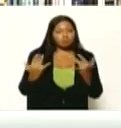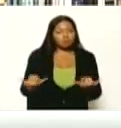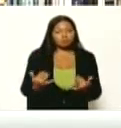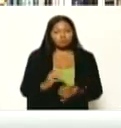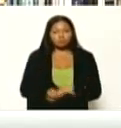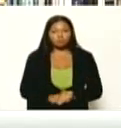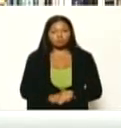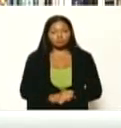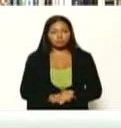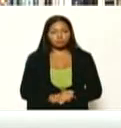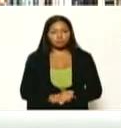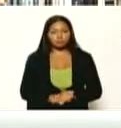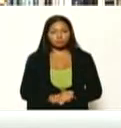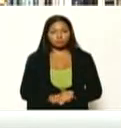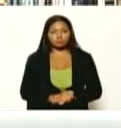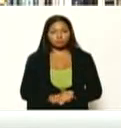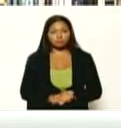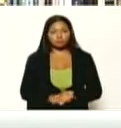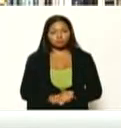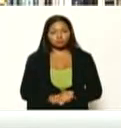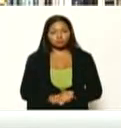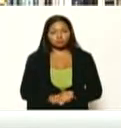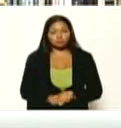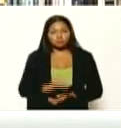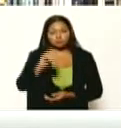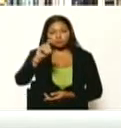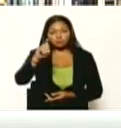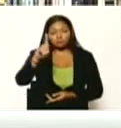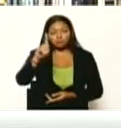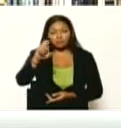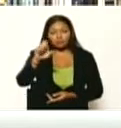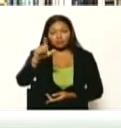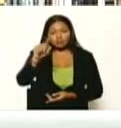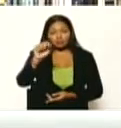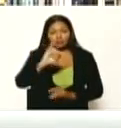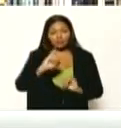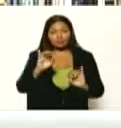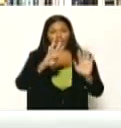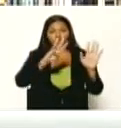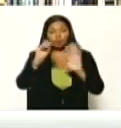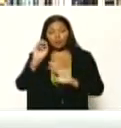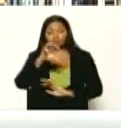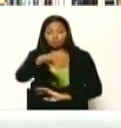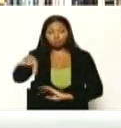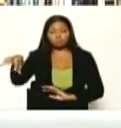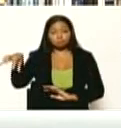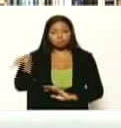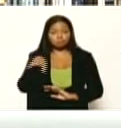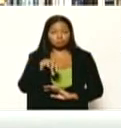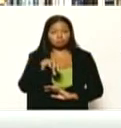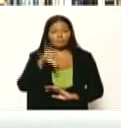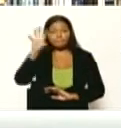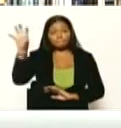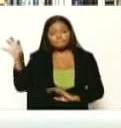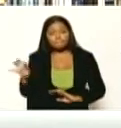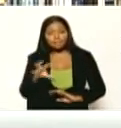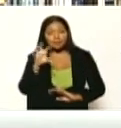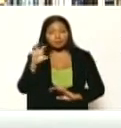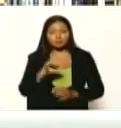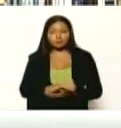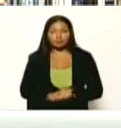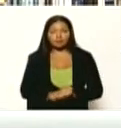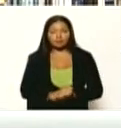lo mínimo. La variante Delta, ya está en 90 países del mundo. La variante Delta Plus